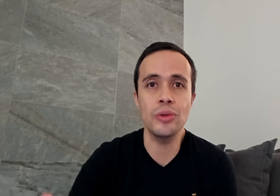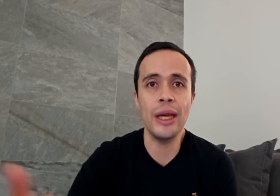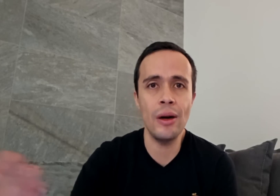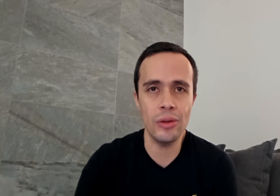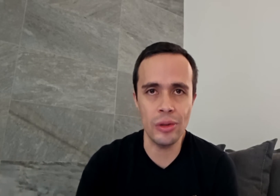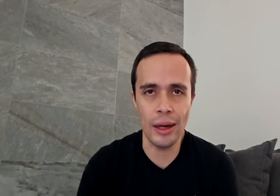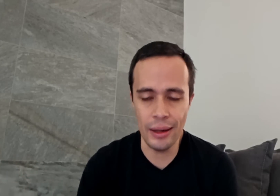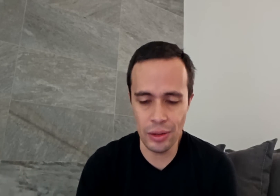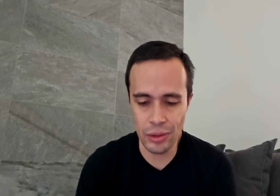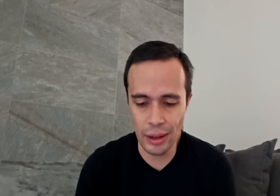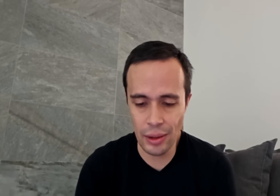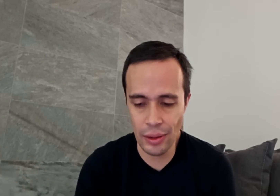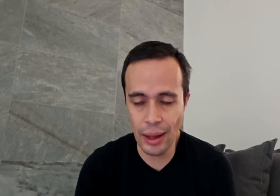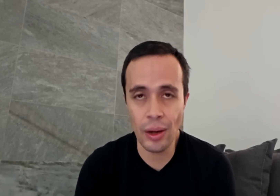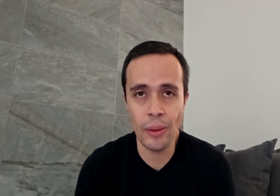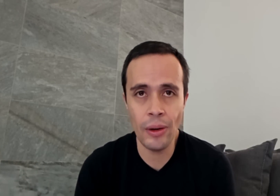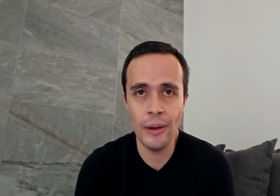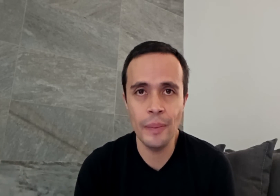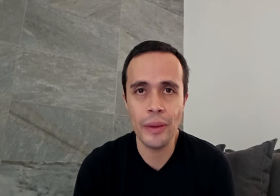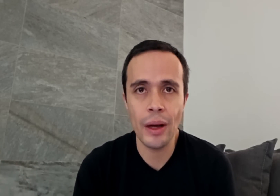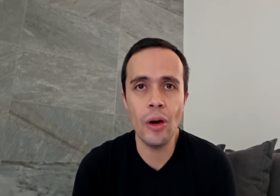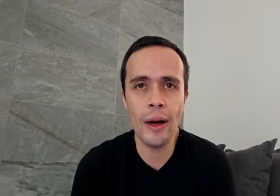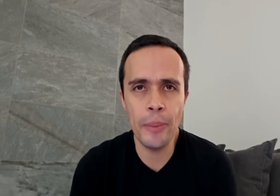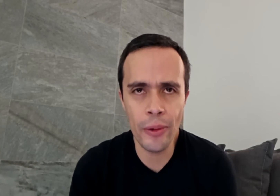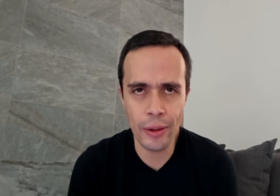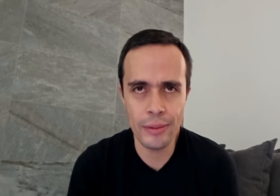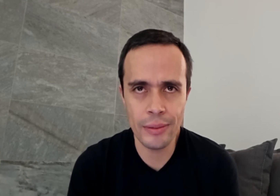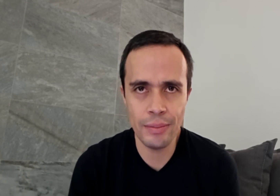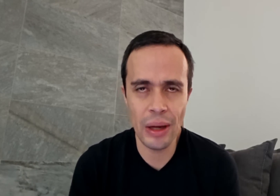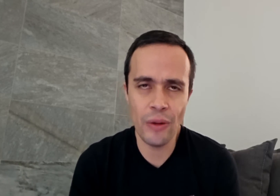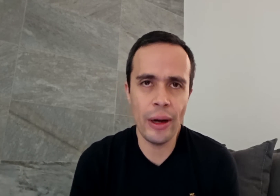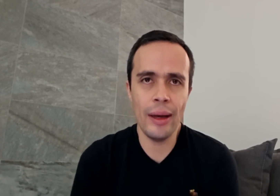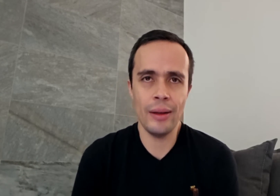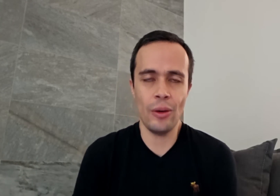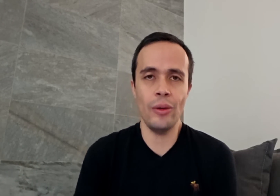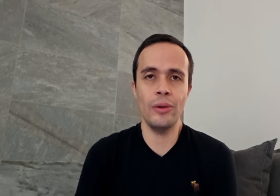dejó a sus hijos Ernesto Zedillo, que robó lo que pudo, pero fue todo un